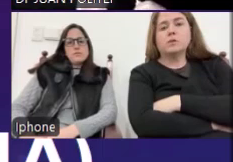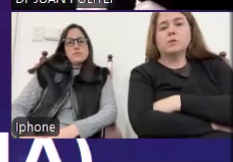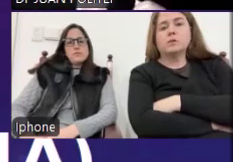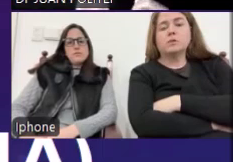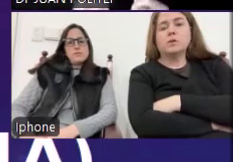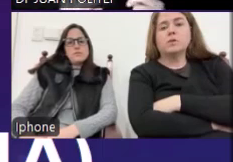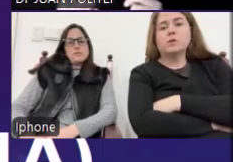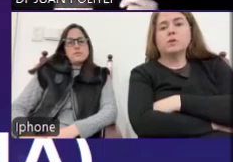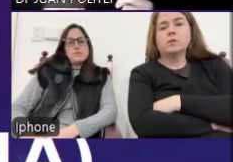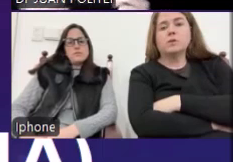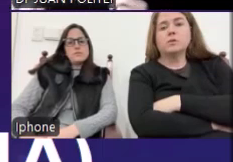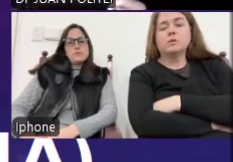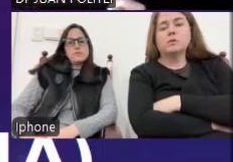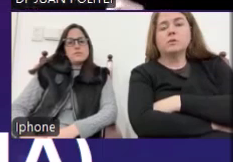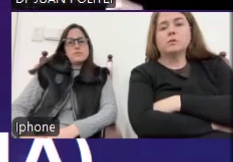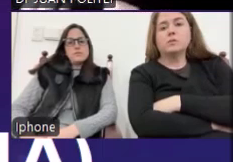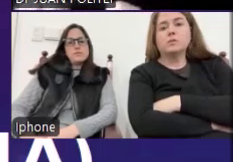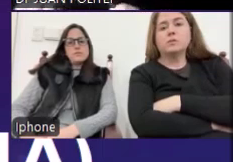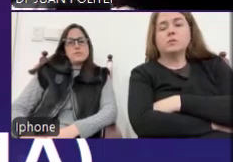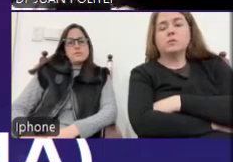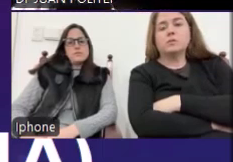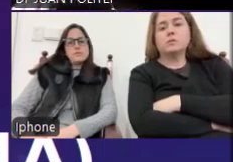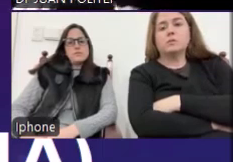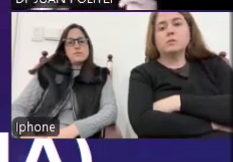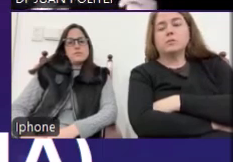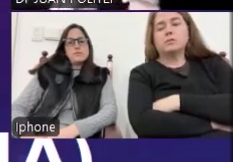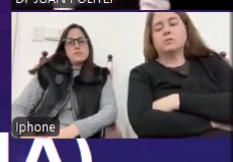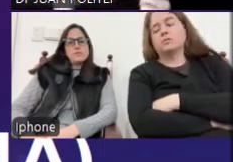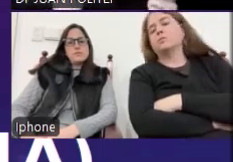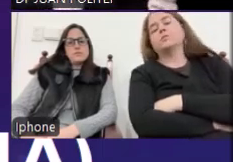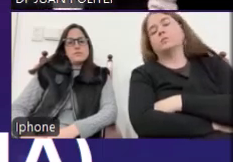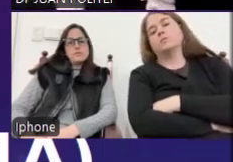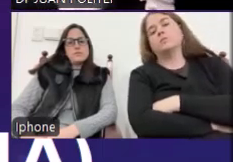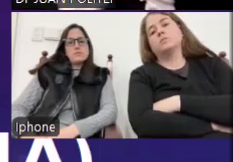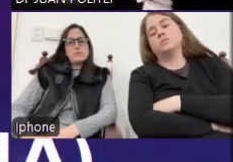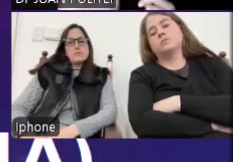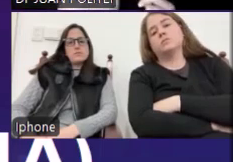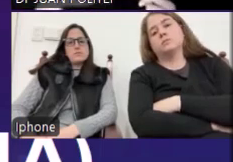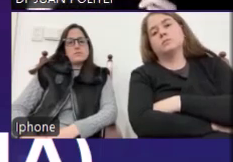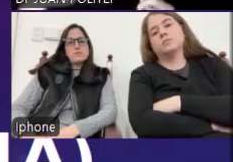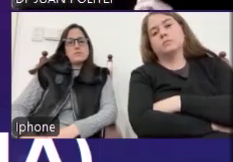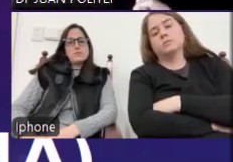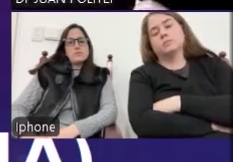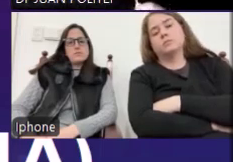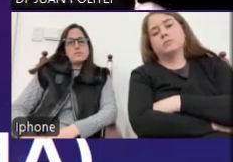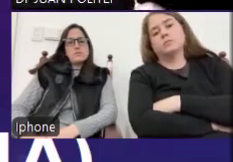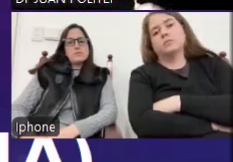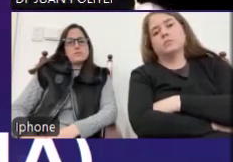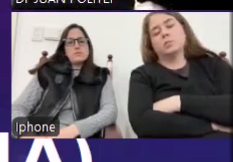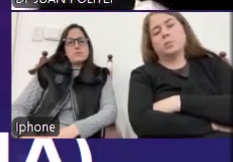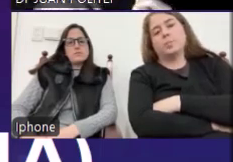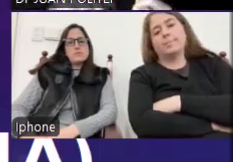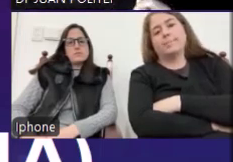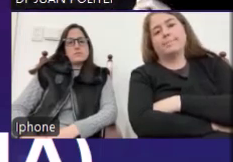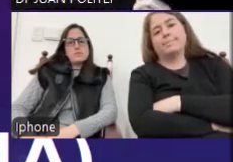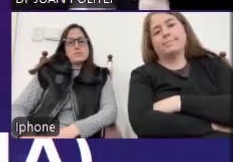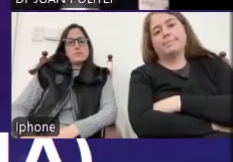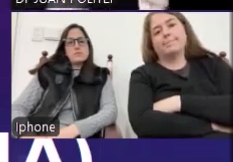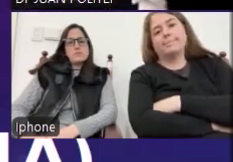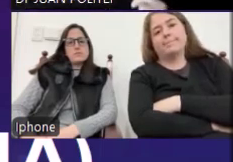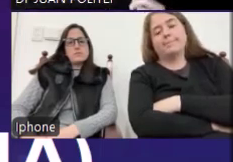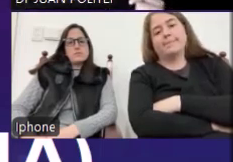dosis, porque yo paso de la dosis de un ratón a la dosis de un humano. Tengo que calcular la dosis y